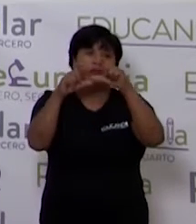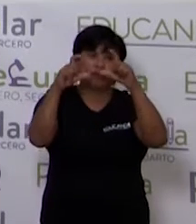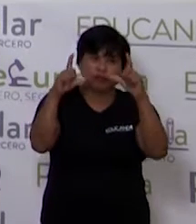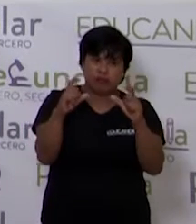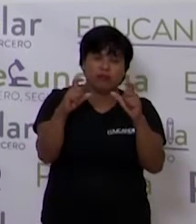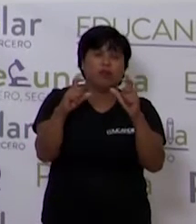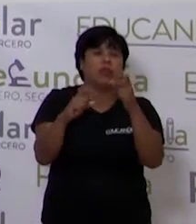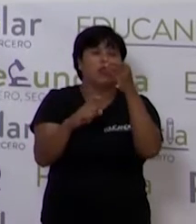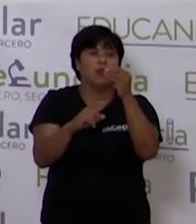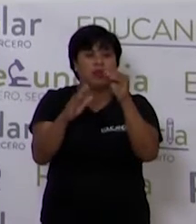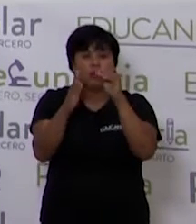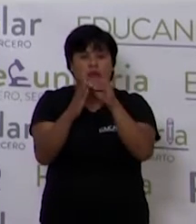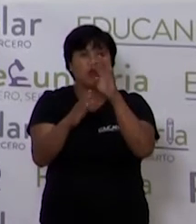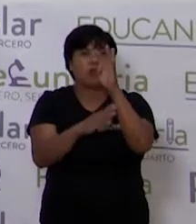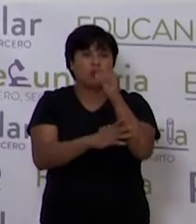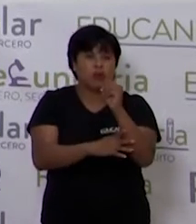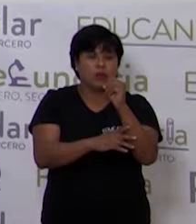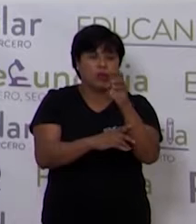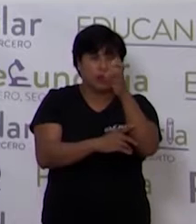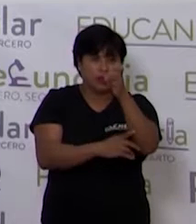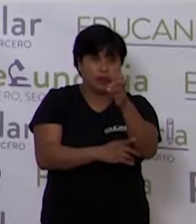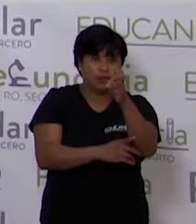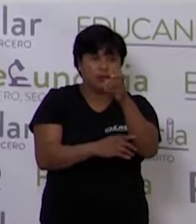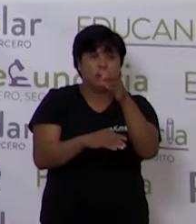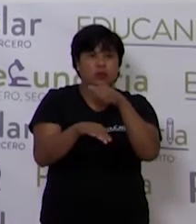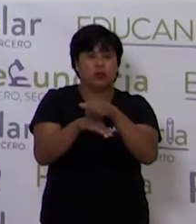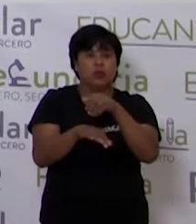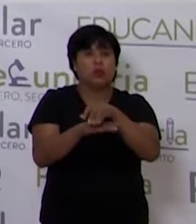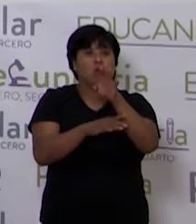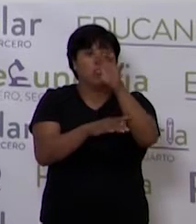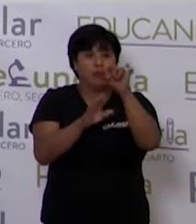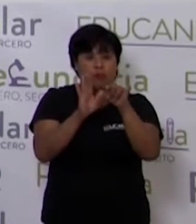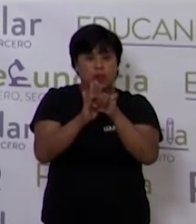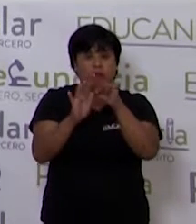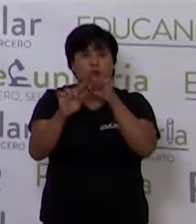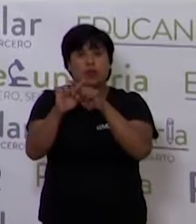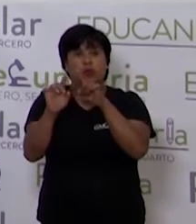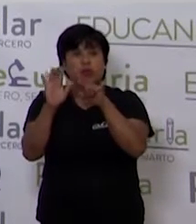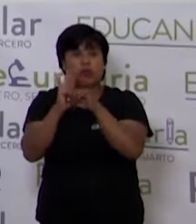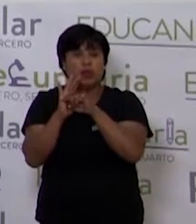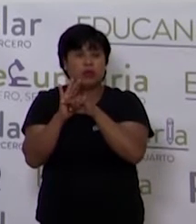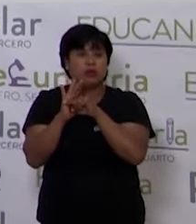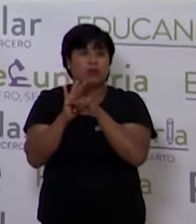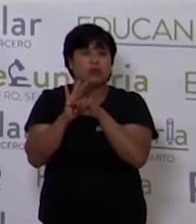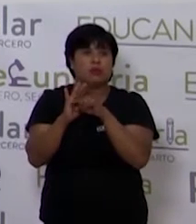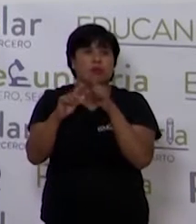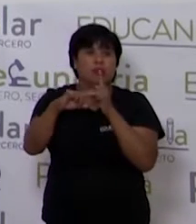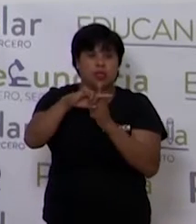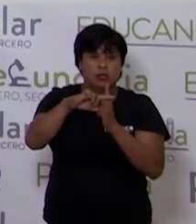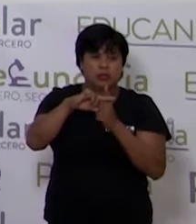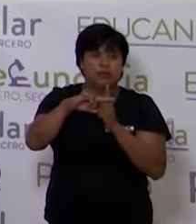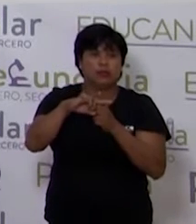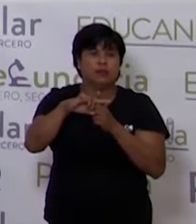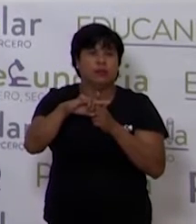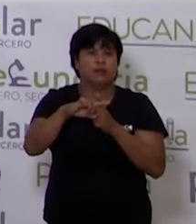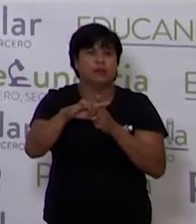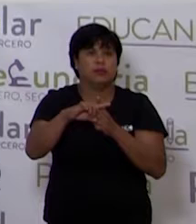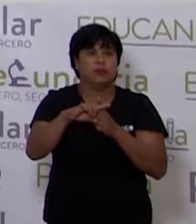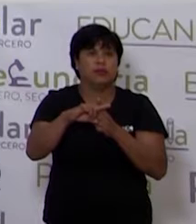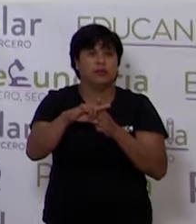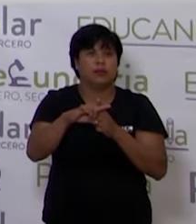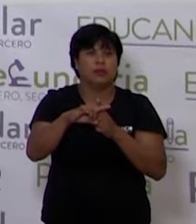paréntesis y el 9 toca aquí. Menos por menos, más.